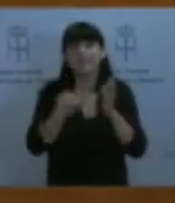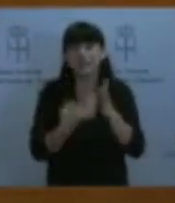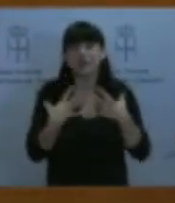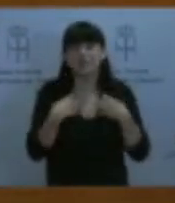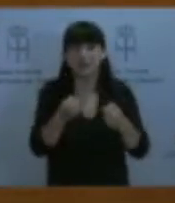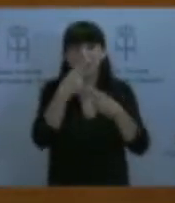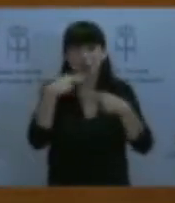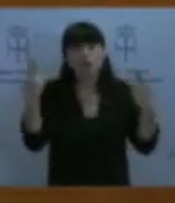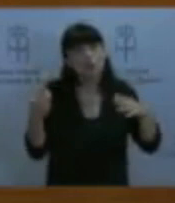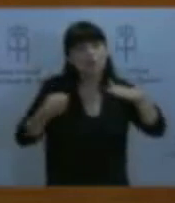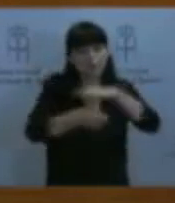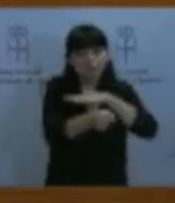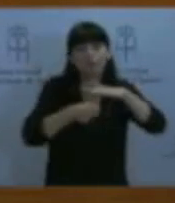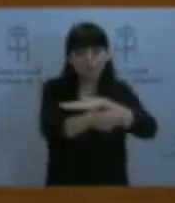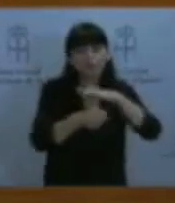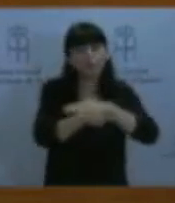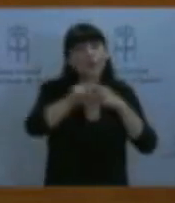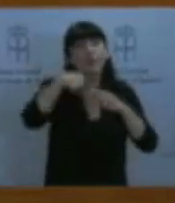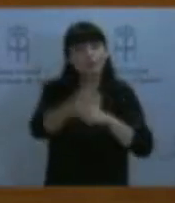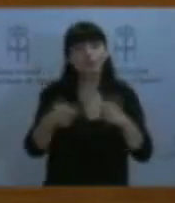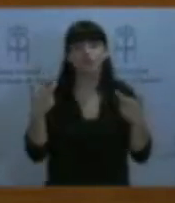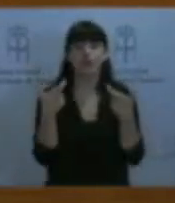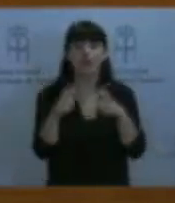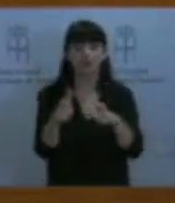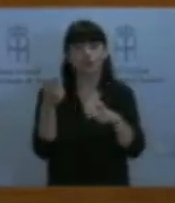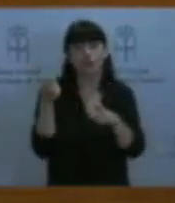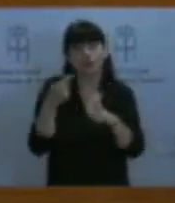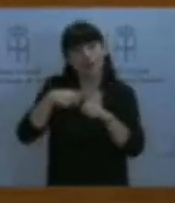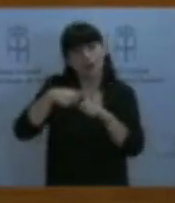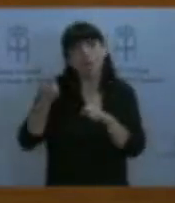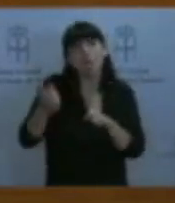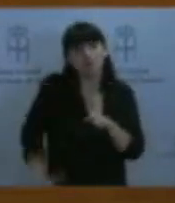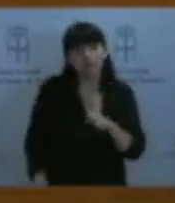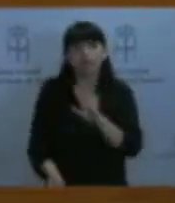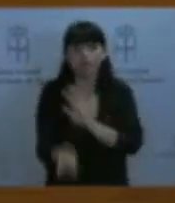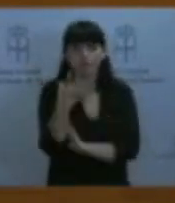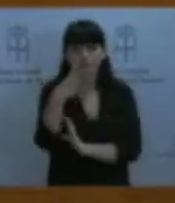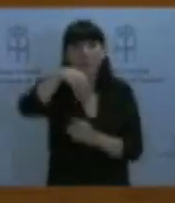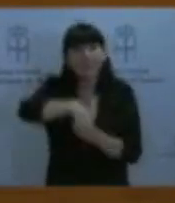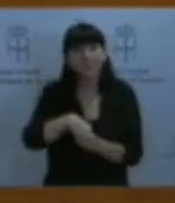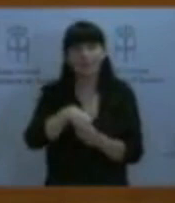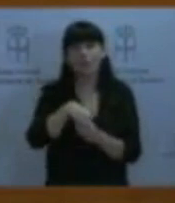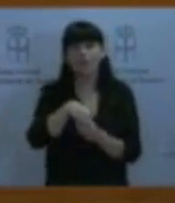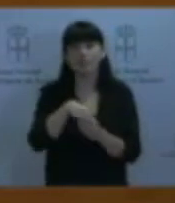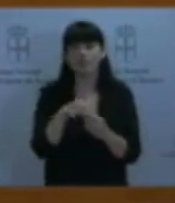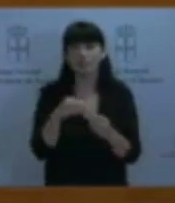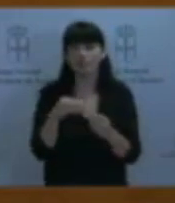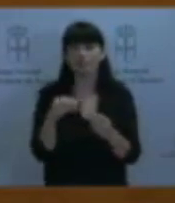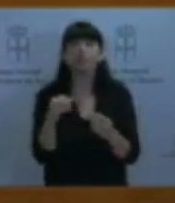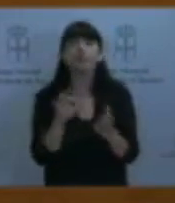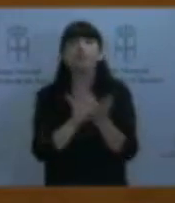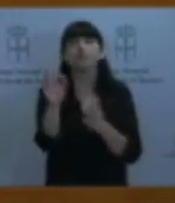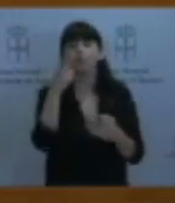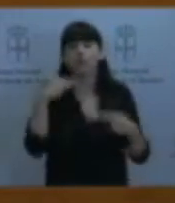paso sería la creación de la categoría profesional dentro del SESPA. Y para ello, nuestro grupo parlamentario